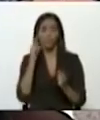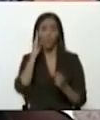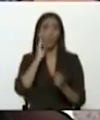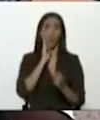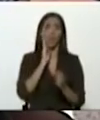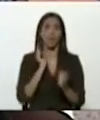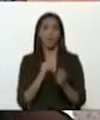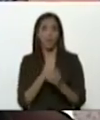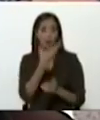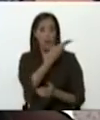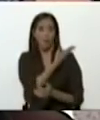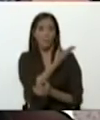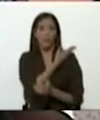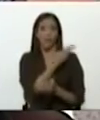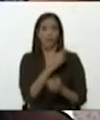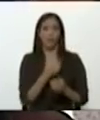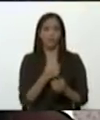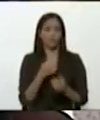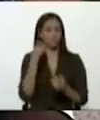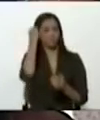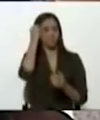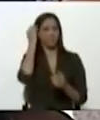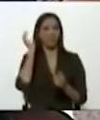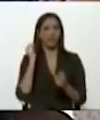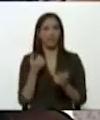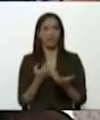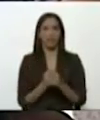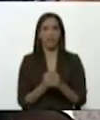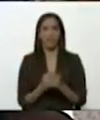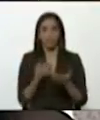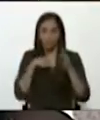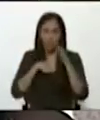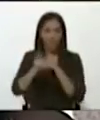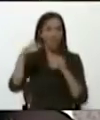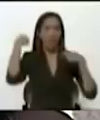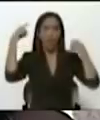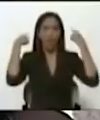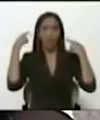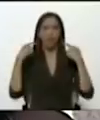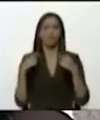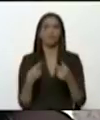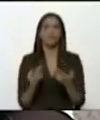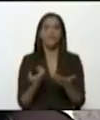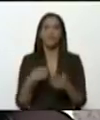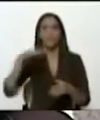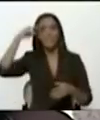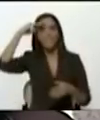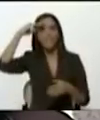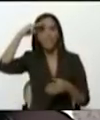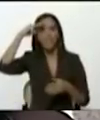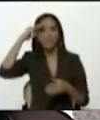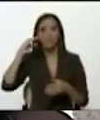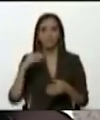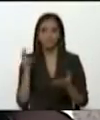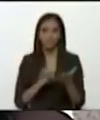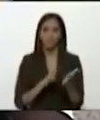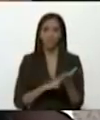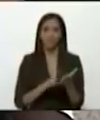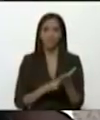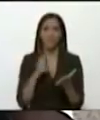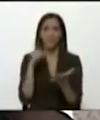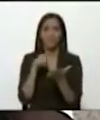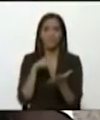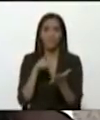Bolívar, Óscar Pérez, ¿verdad? Y se lanzaba esas aventuras locas y por eso estos militares, ¿verdad? Que